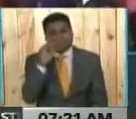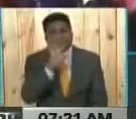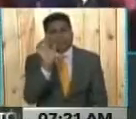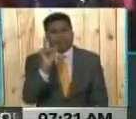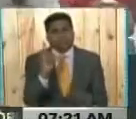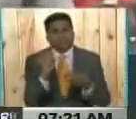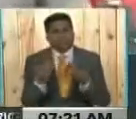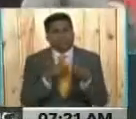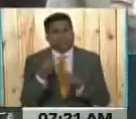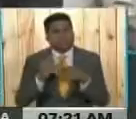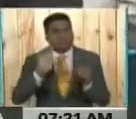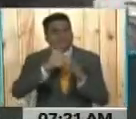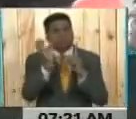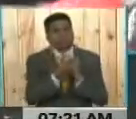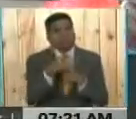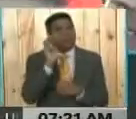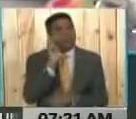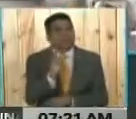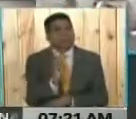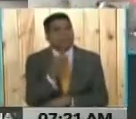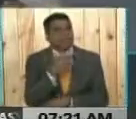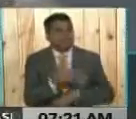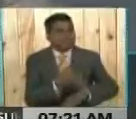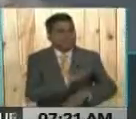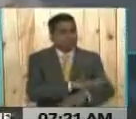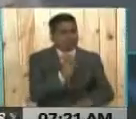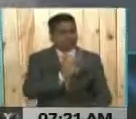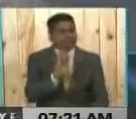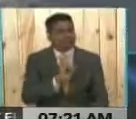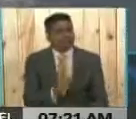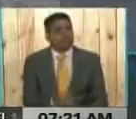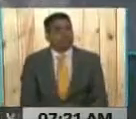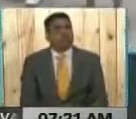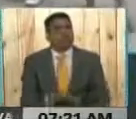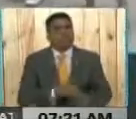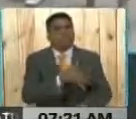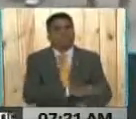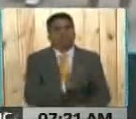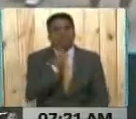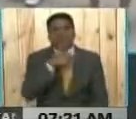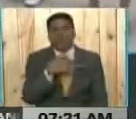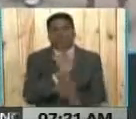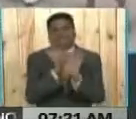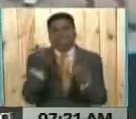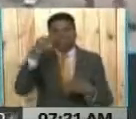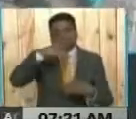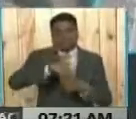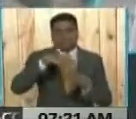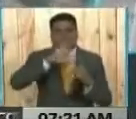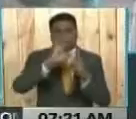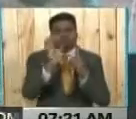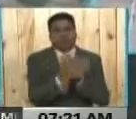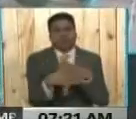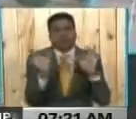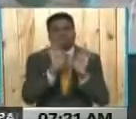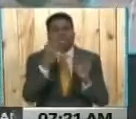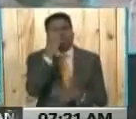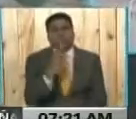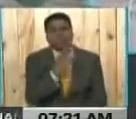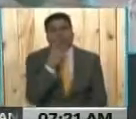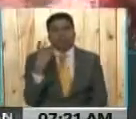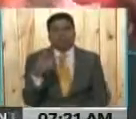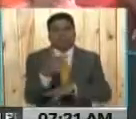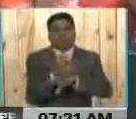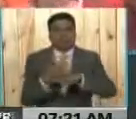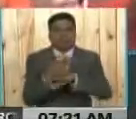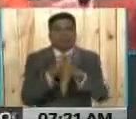construido como cultura. Pero digamos que eso no era lo peor. Lo peor era que además no había dentro de la Constitución nada que comprometiera al Estado con